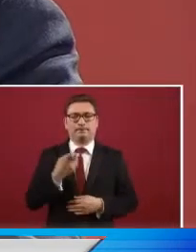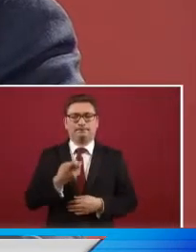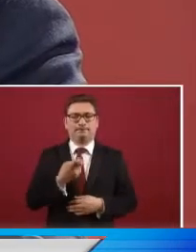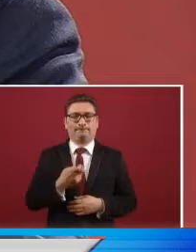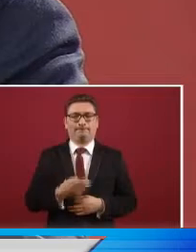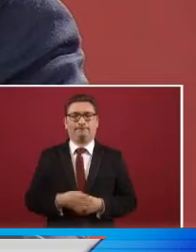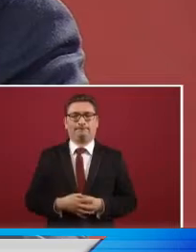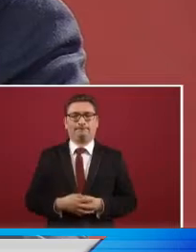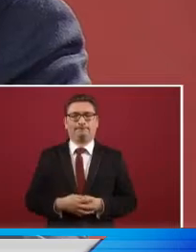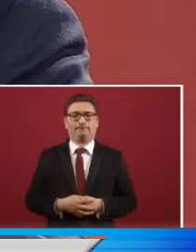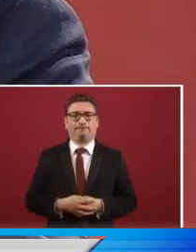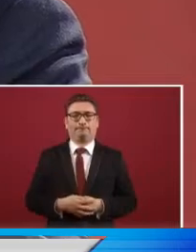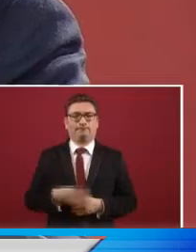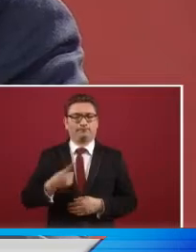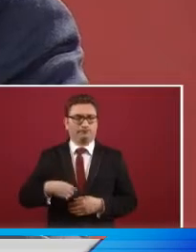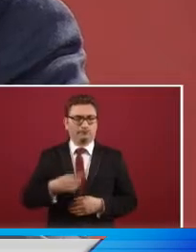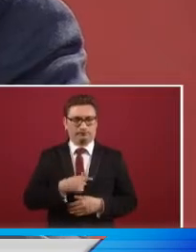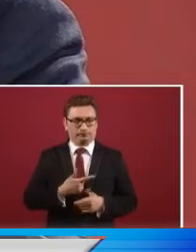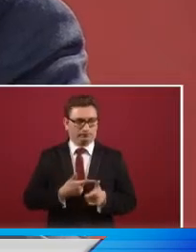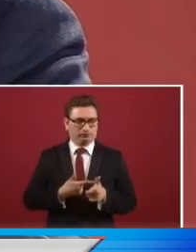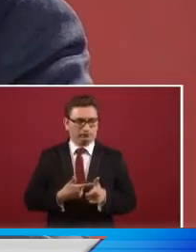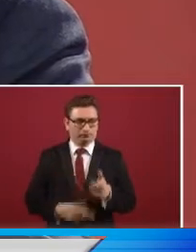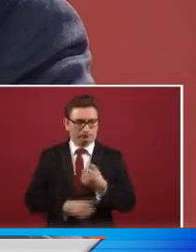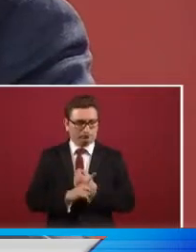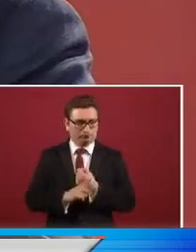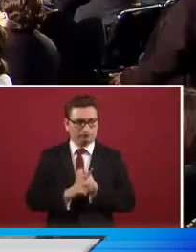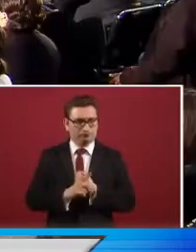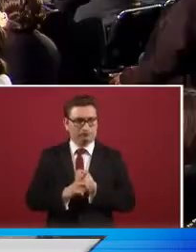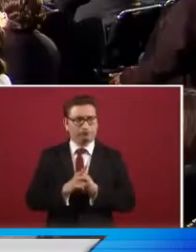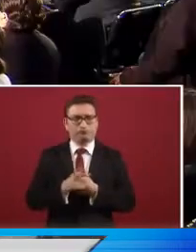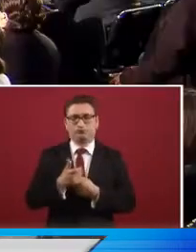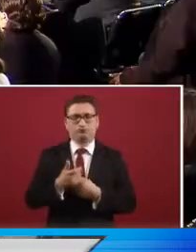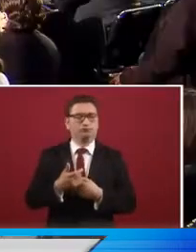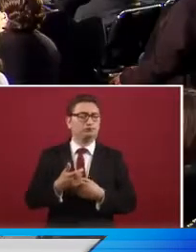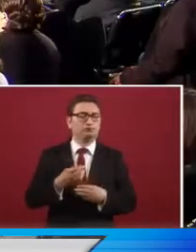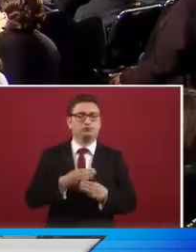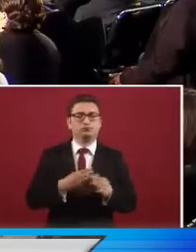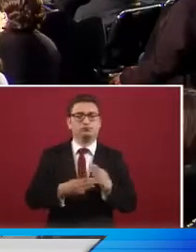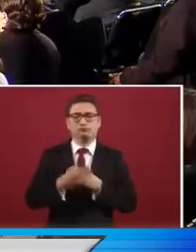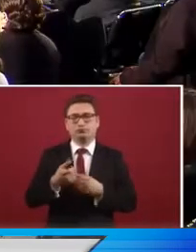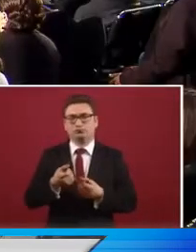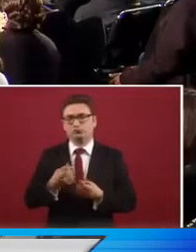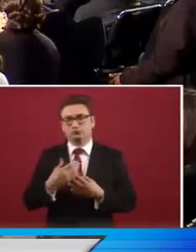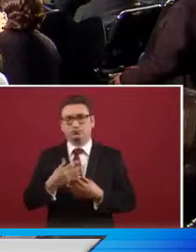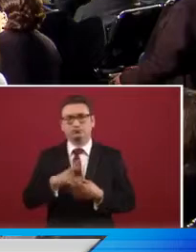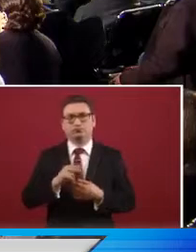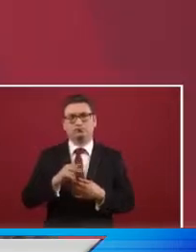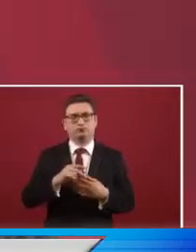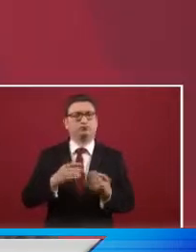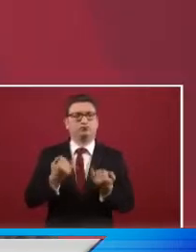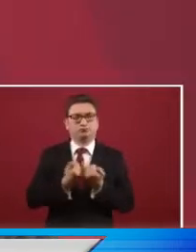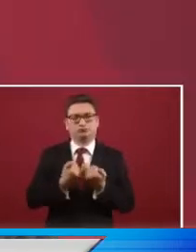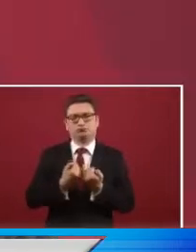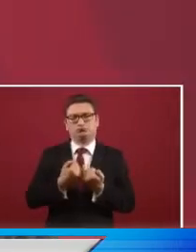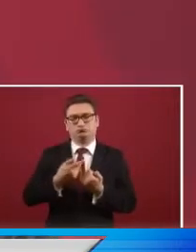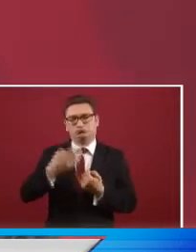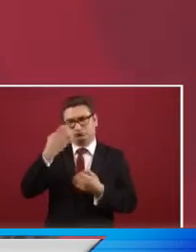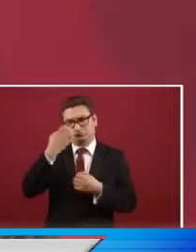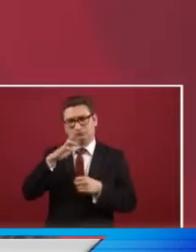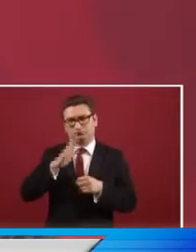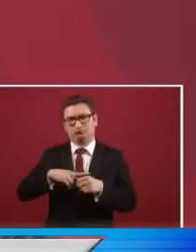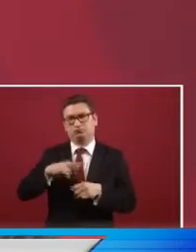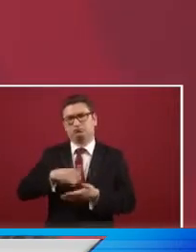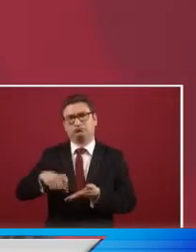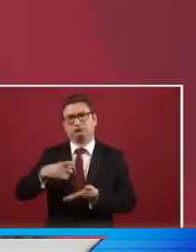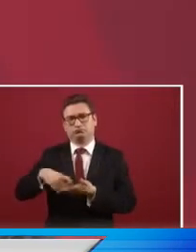si seguimos teniendo estos problemas de abasto, vamos a seguir recurriendo a comprar